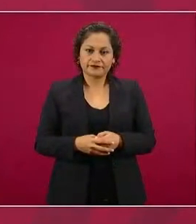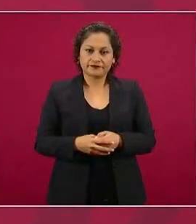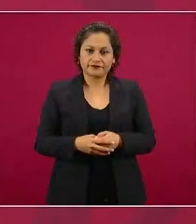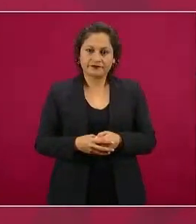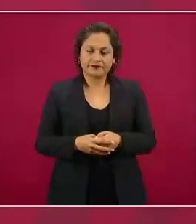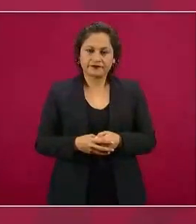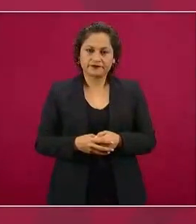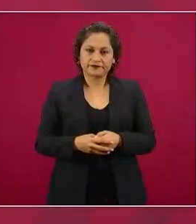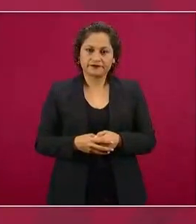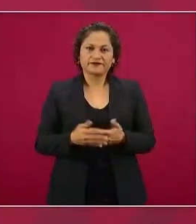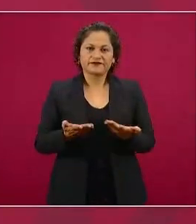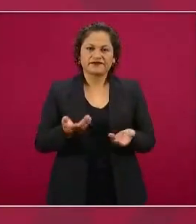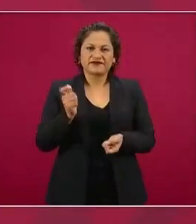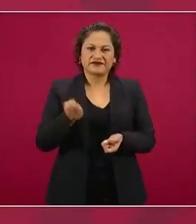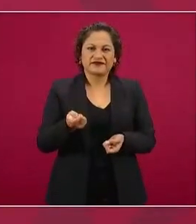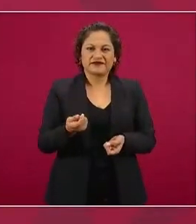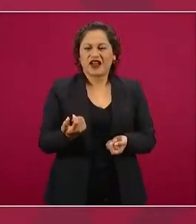prepotencia,